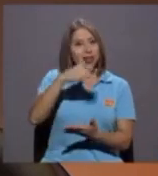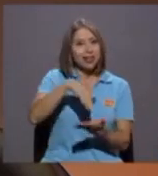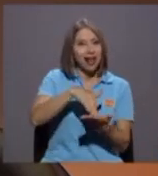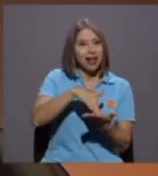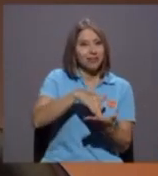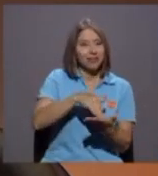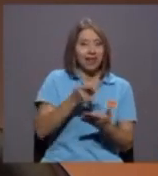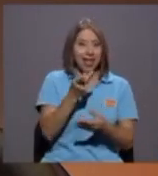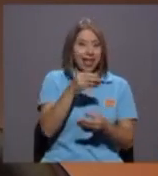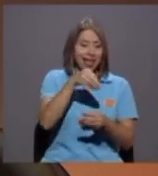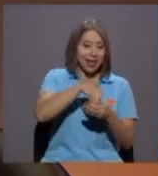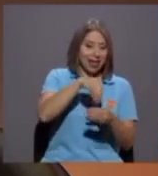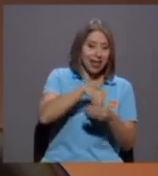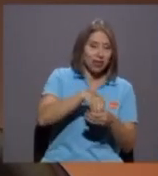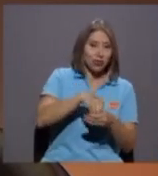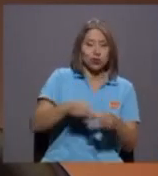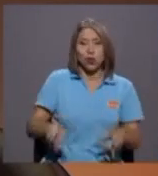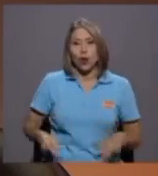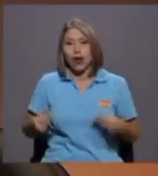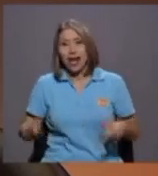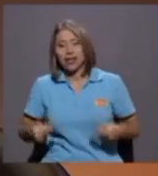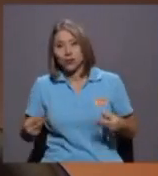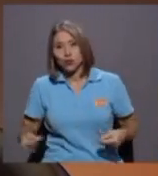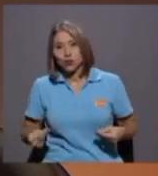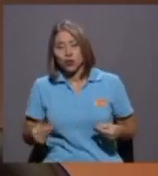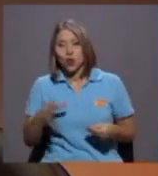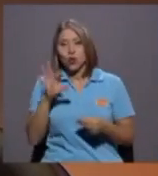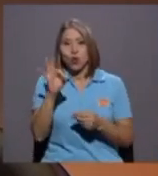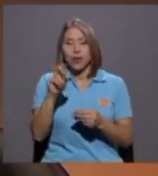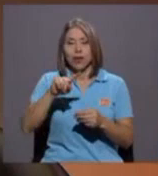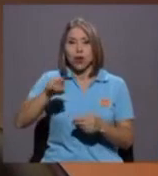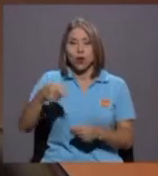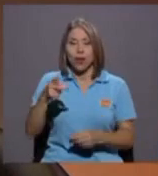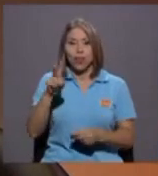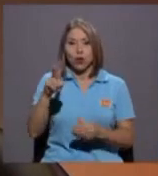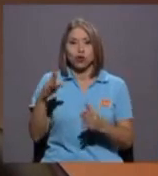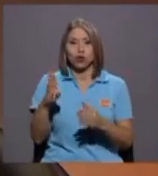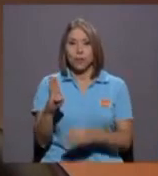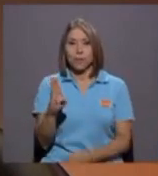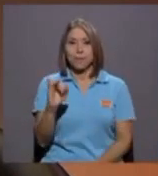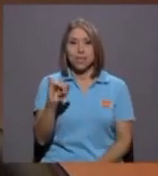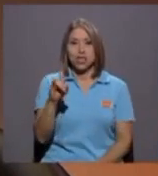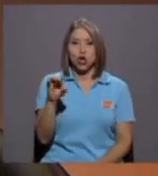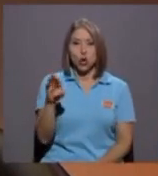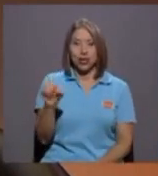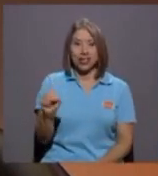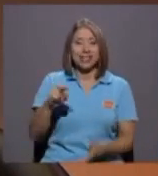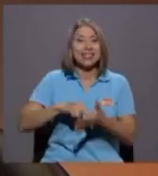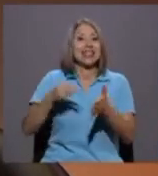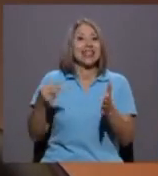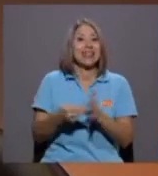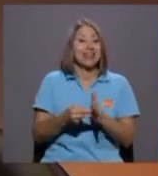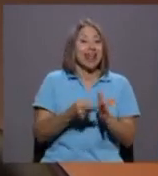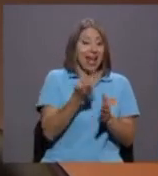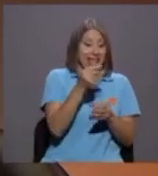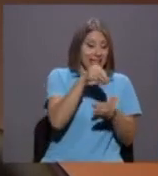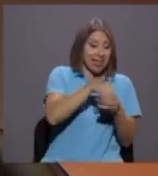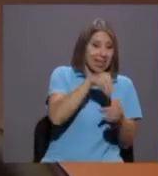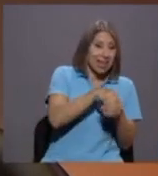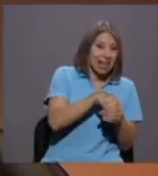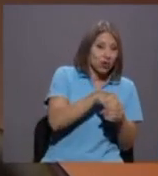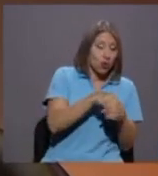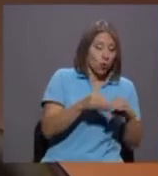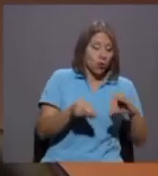gastos por el orden de los 9,2 billones, ¿verdad? Entonces, ahí generamos un déficit, es decir, más gasto que ingreso, por